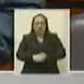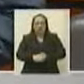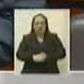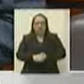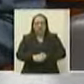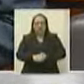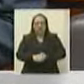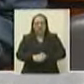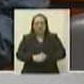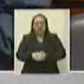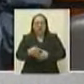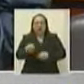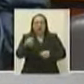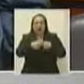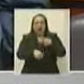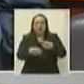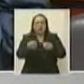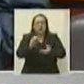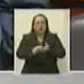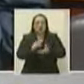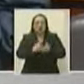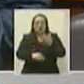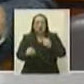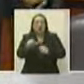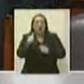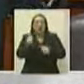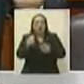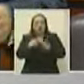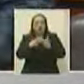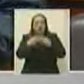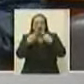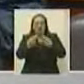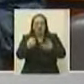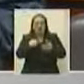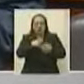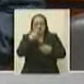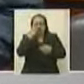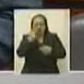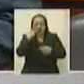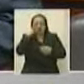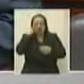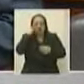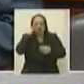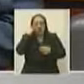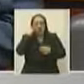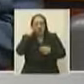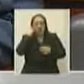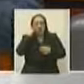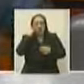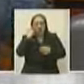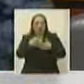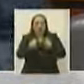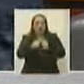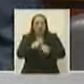gobierno se está invirtiendo mucho más que en otros. Los resultados lo veremos porque también son graduales. Gracias, presidente.